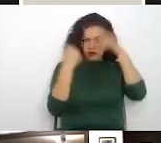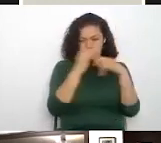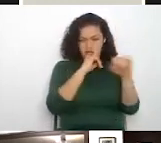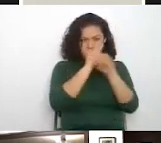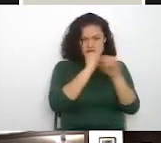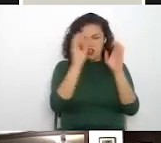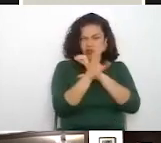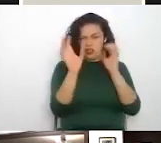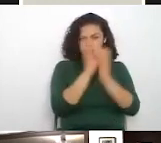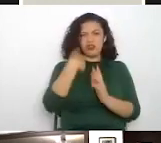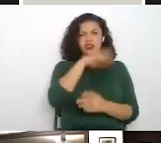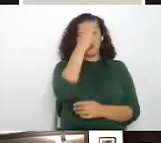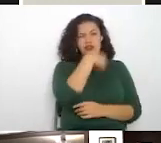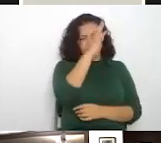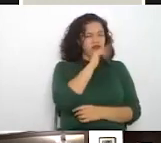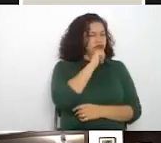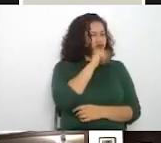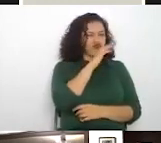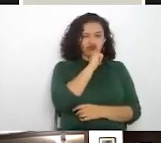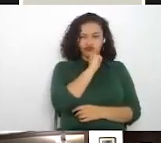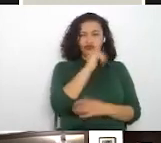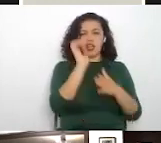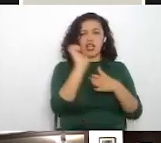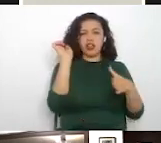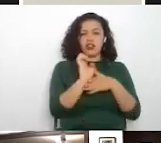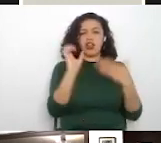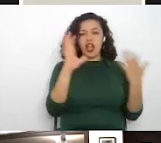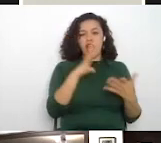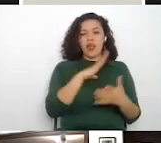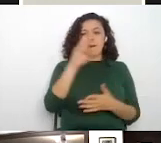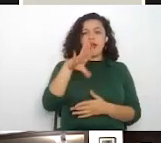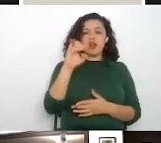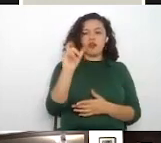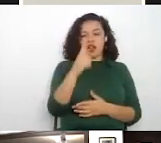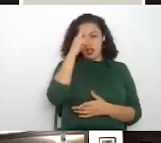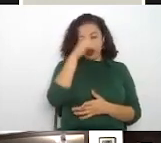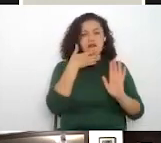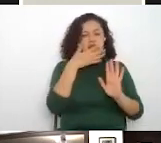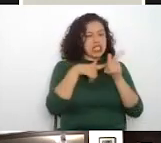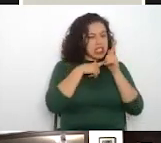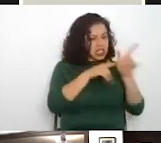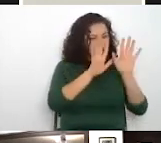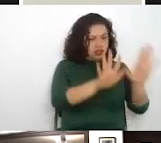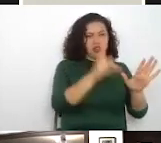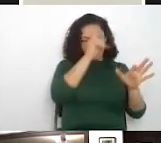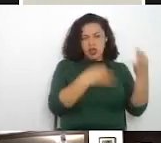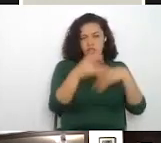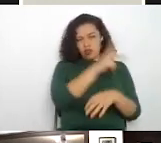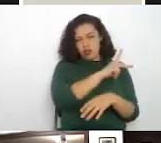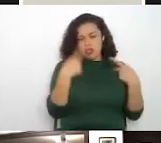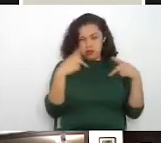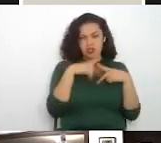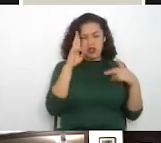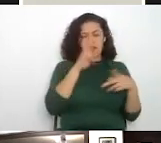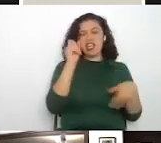cosas, entonces se dejaba el manual en un lugar fijo para que todo el mundo lo viera y no se le cambiaba nada